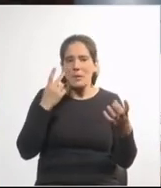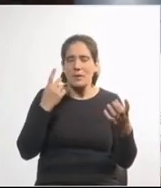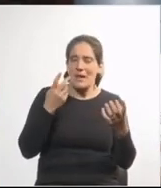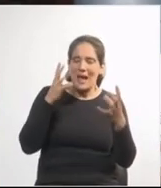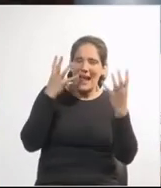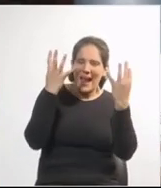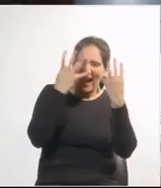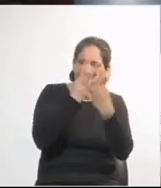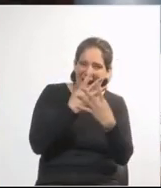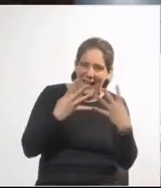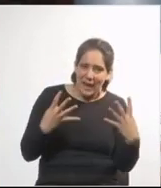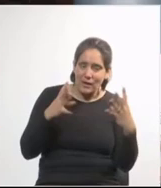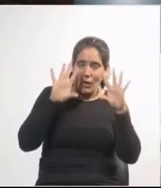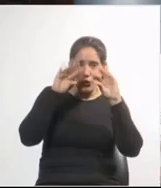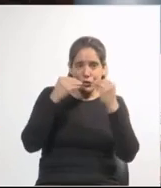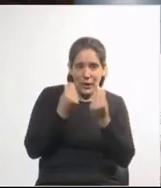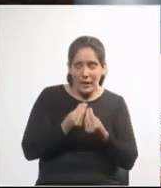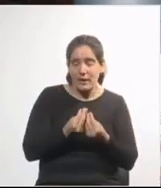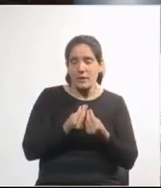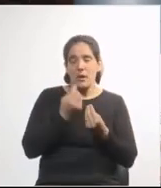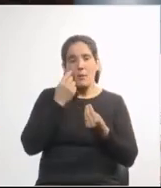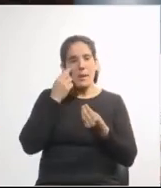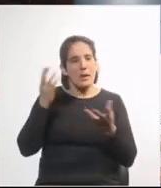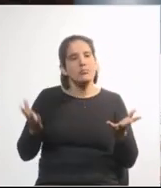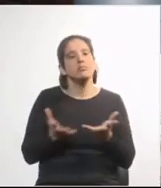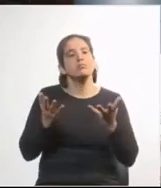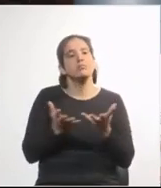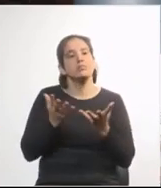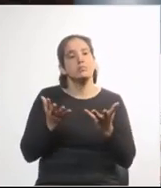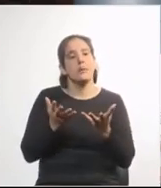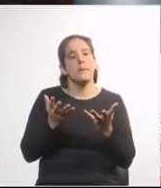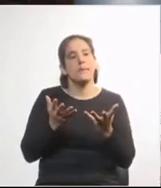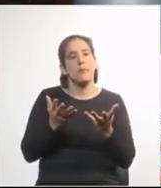integral con el fin de desarrollar al máximo